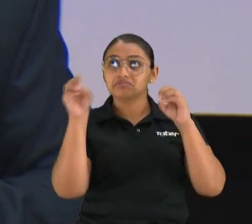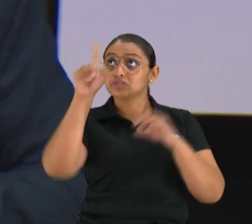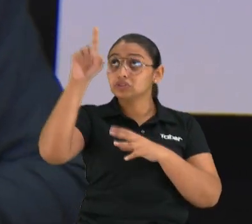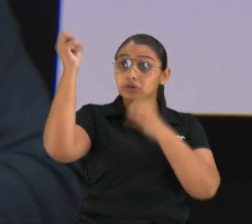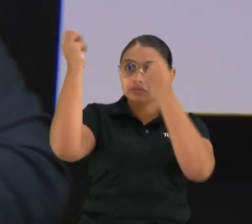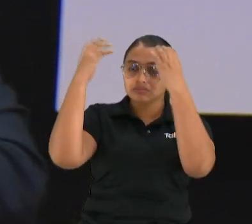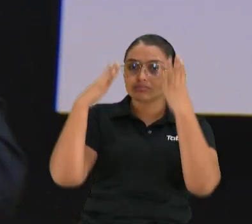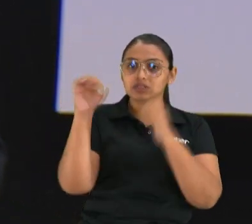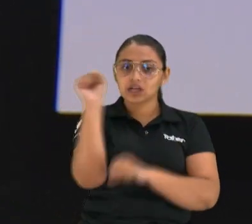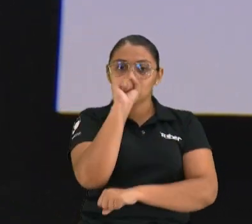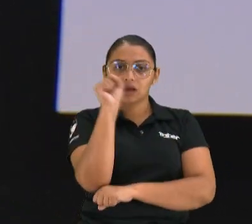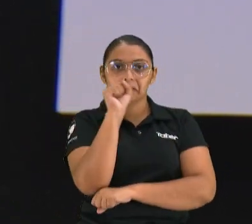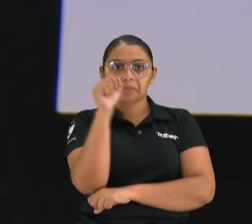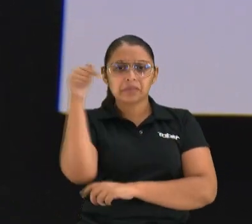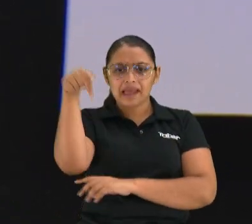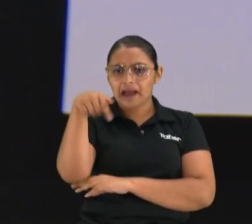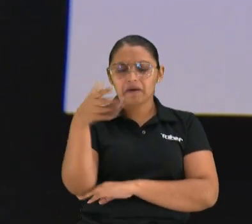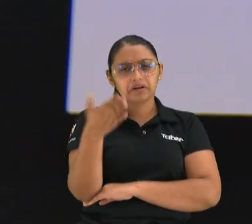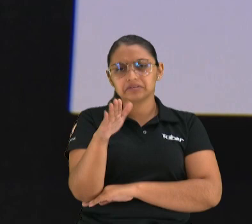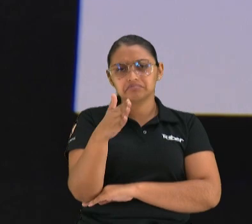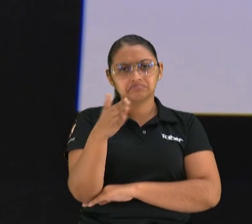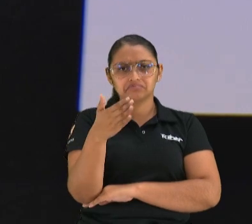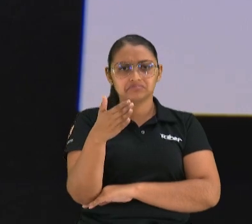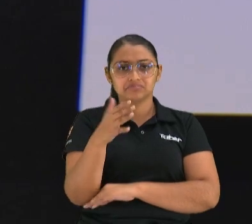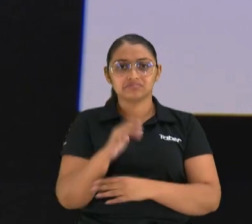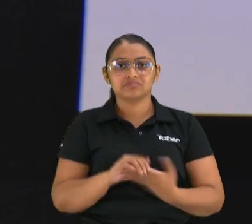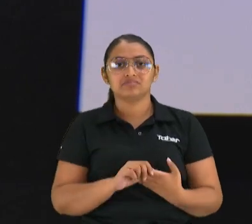es triste saber que una mente reprobada